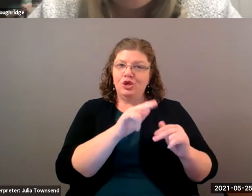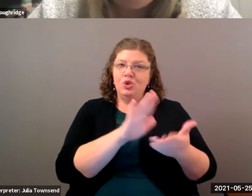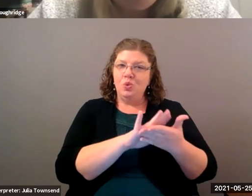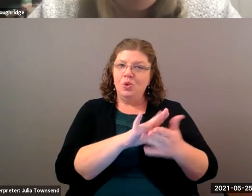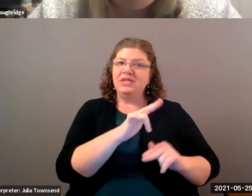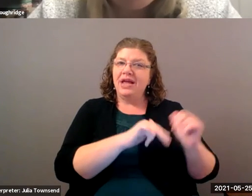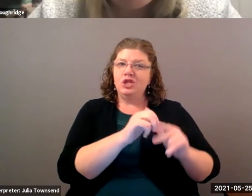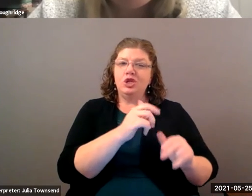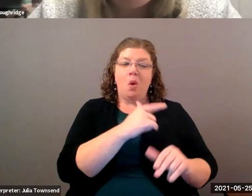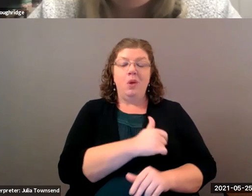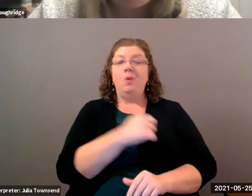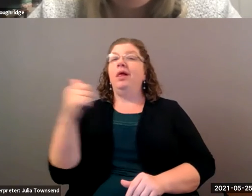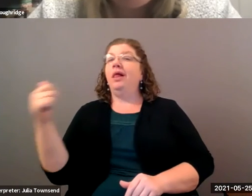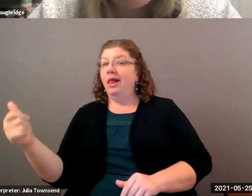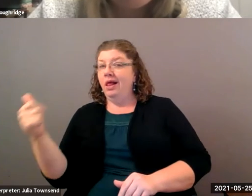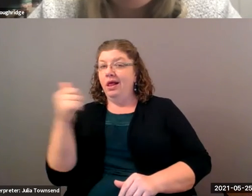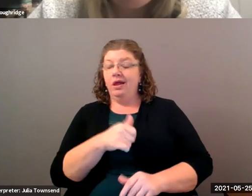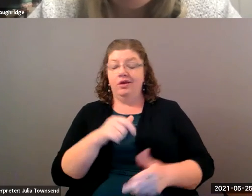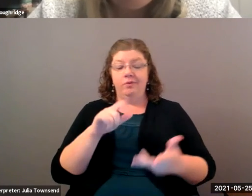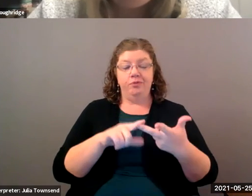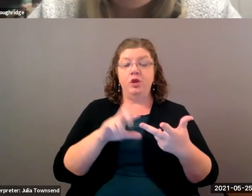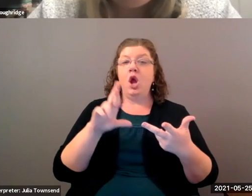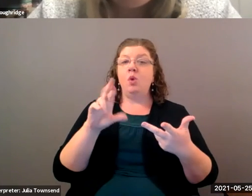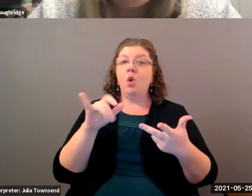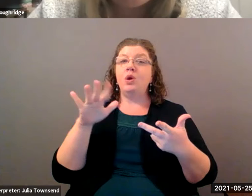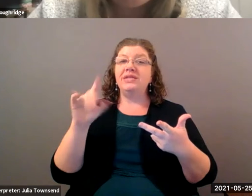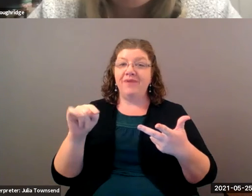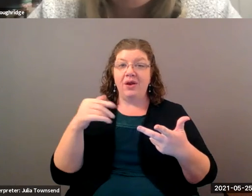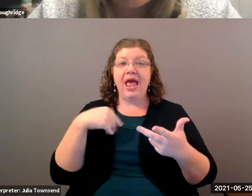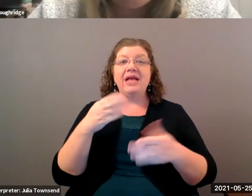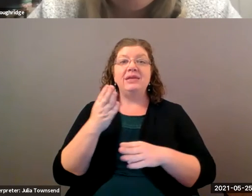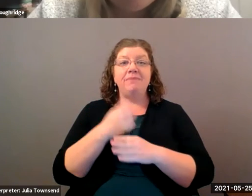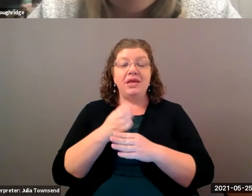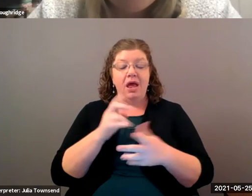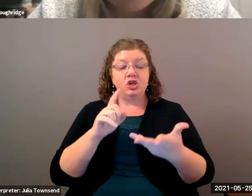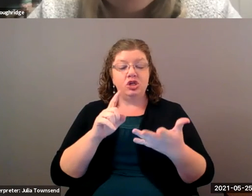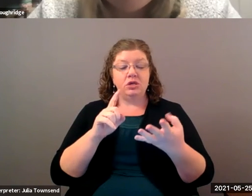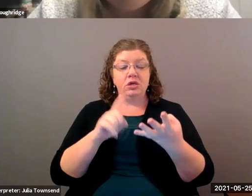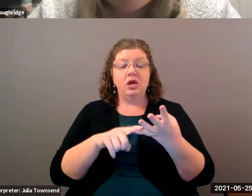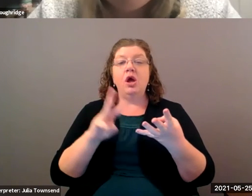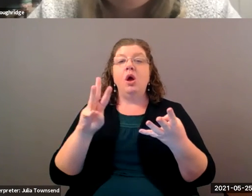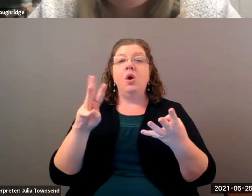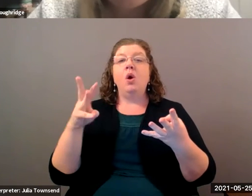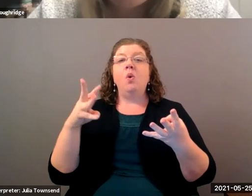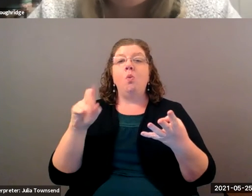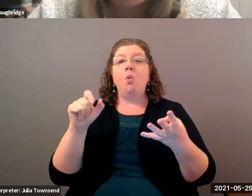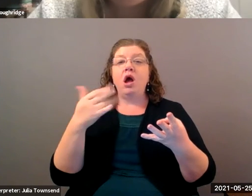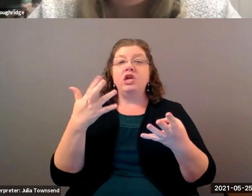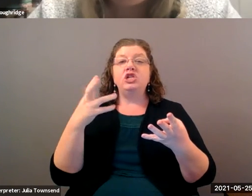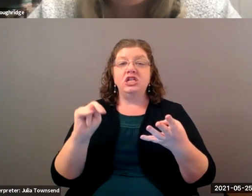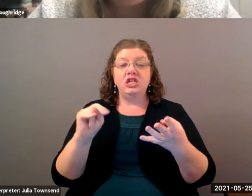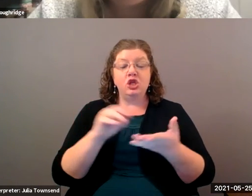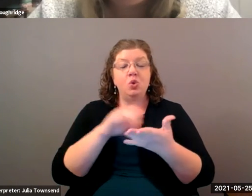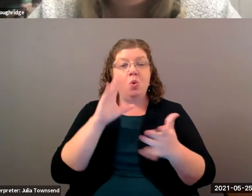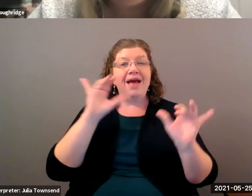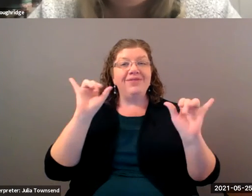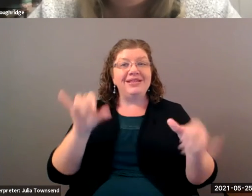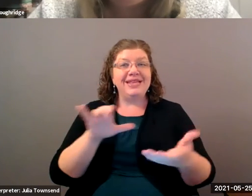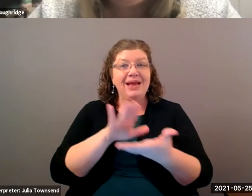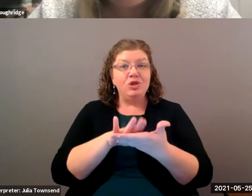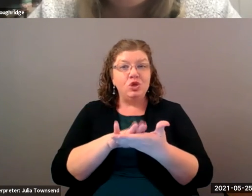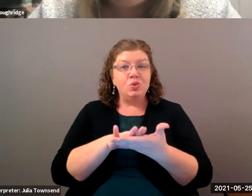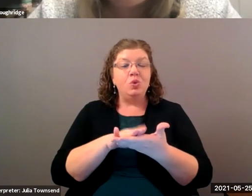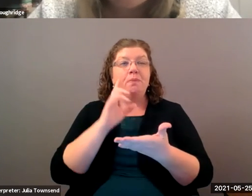Harding, los estudiantes de Monroe van a ir a Harding, y los estudiantes de Washington van